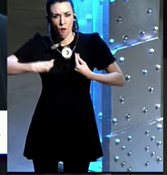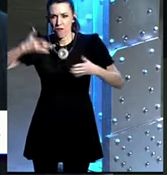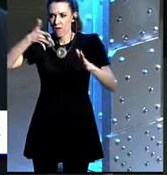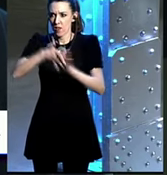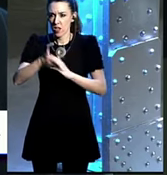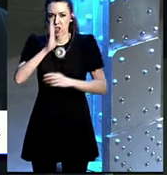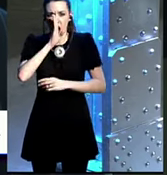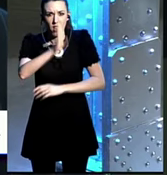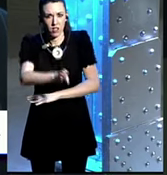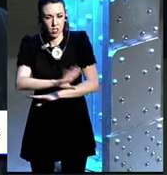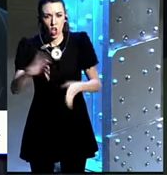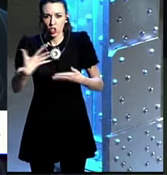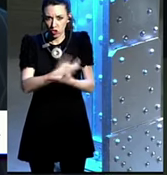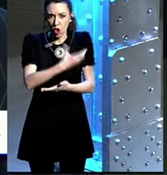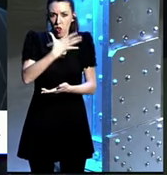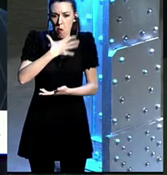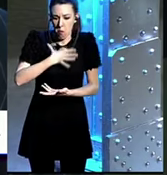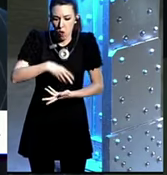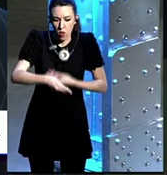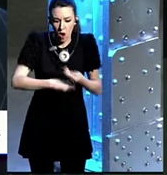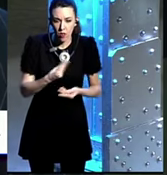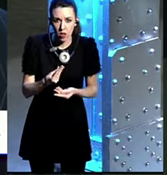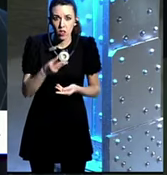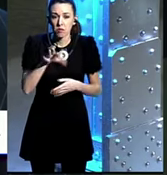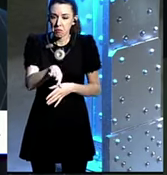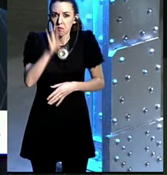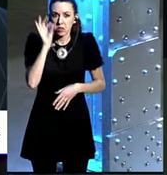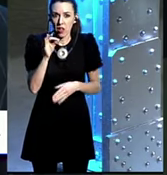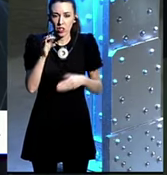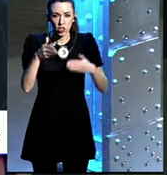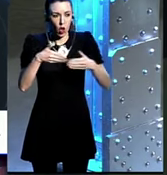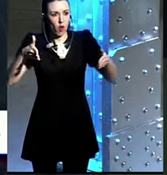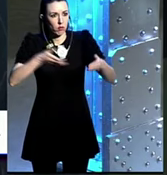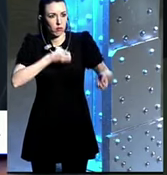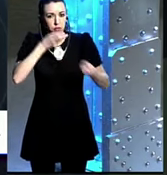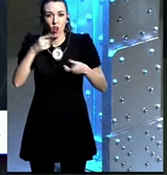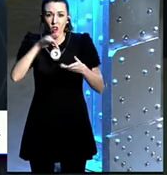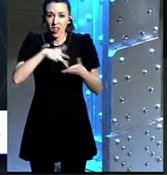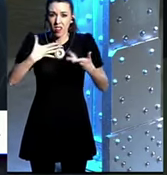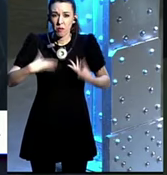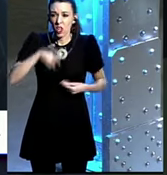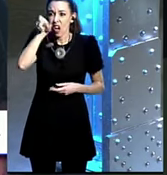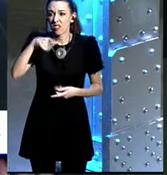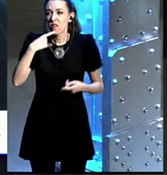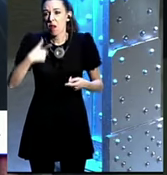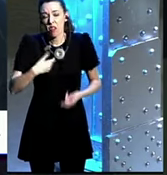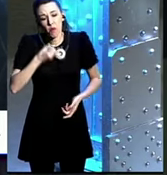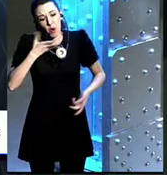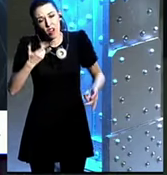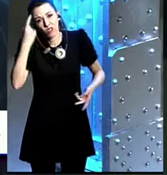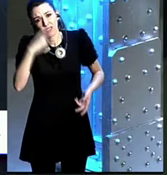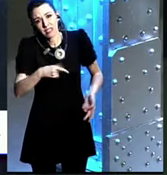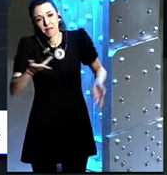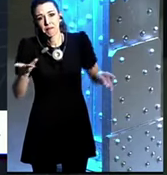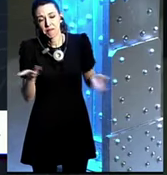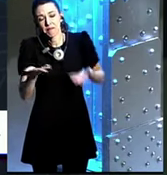vida, todo lo que sea humanamente posible hacerlo. Así que tomé esta decisión determinante. Y cuando estaba deprimido y la gente me decía, bueno, ¿sabes